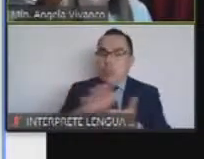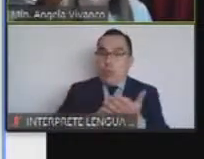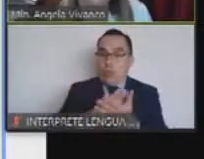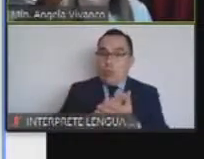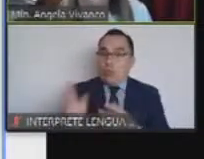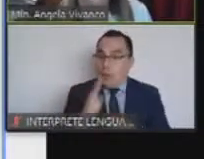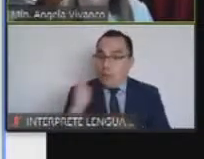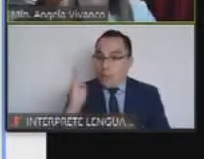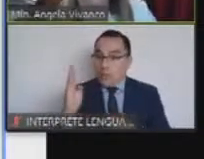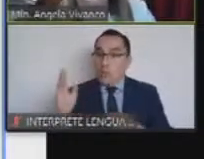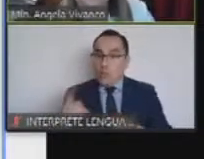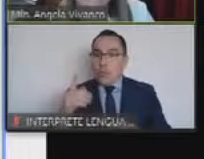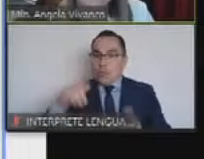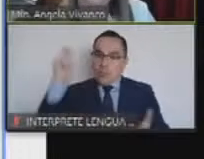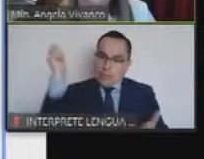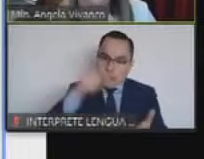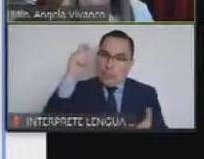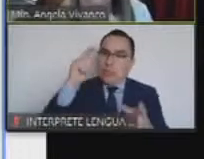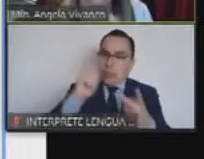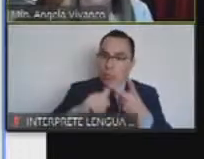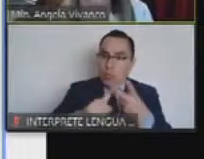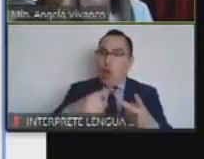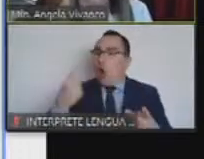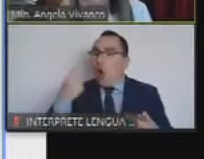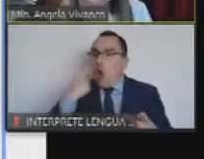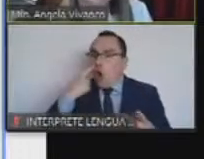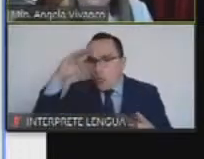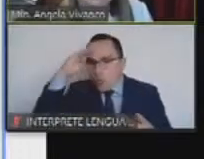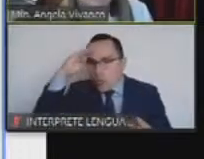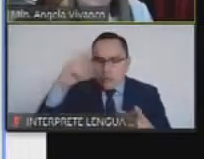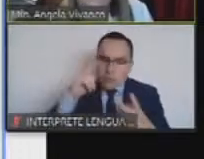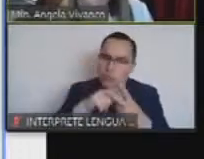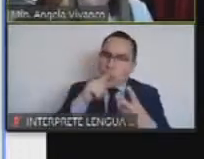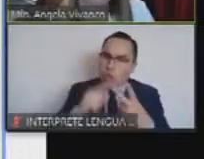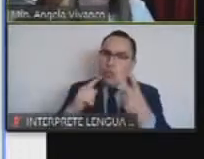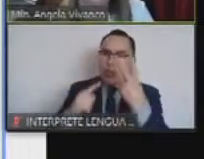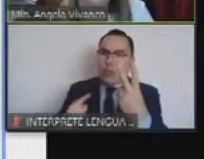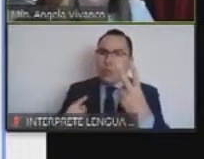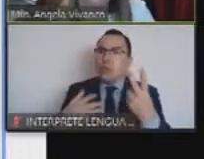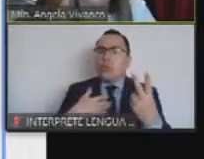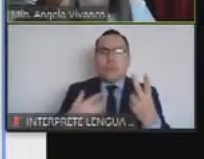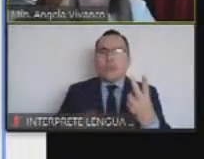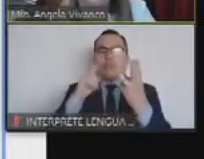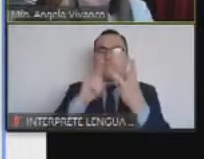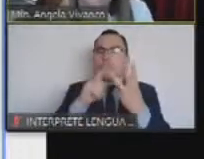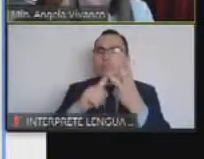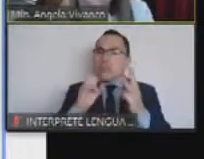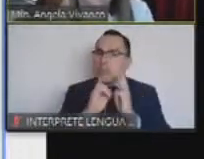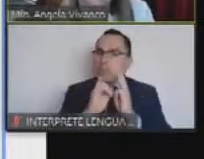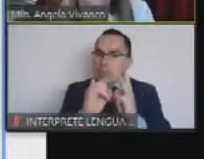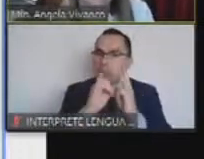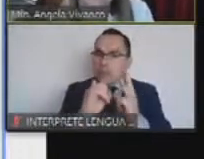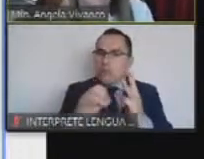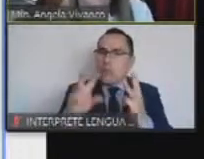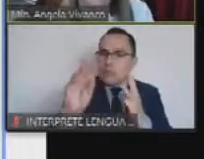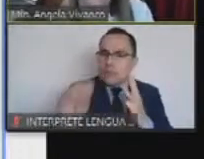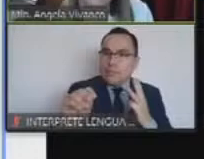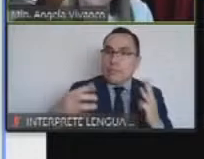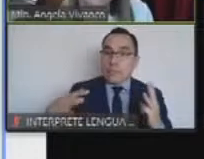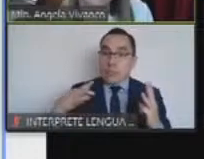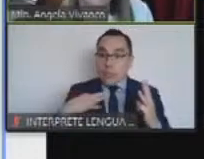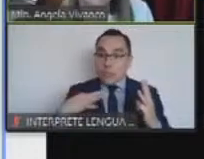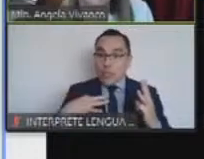de las sentencias como con el conocimiento de ellas y, por supuesto, con la formación de la ciudadanía para que esas sentencias realmente